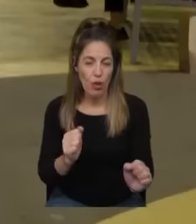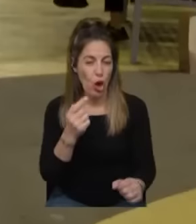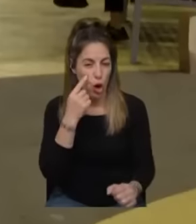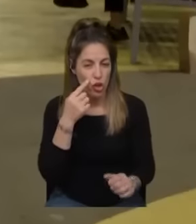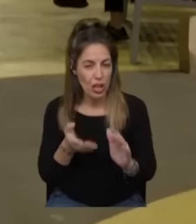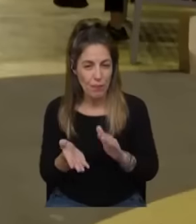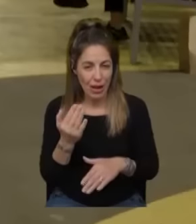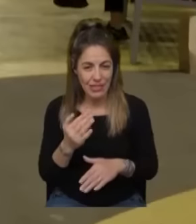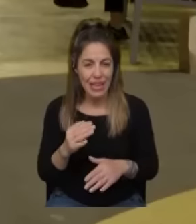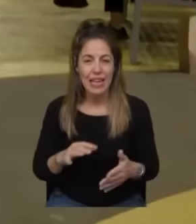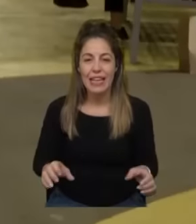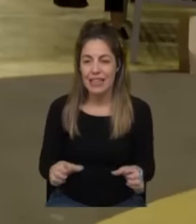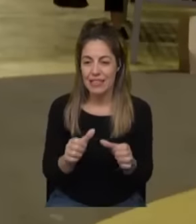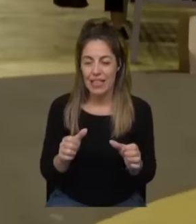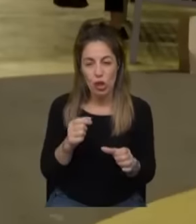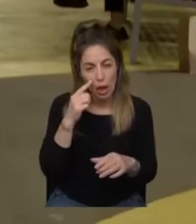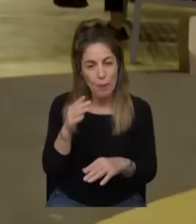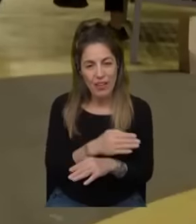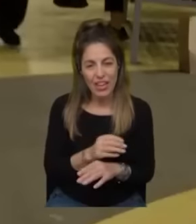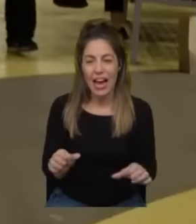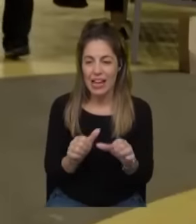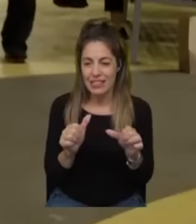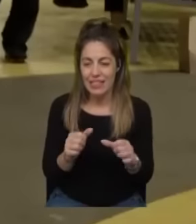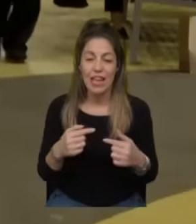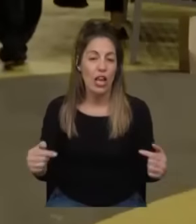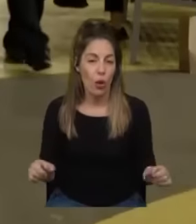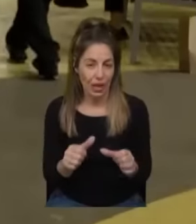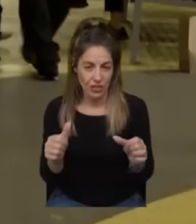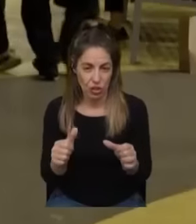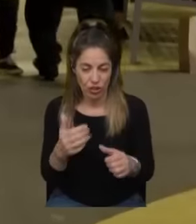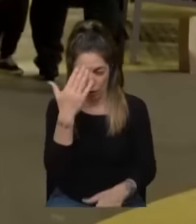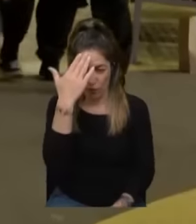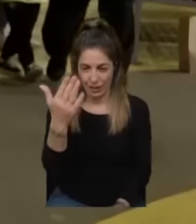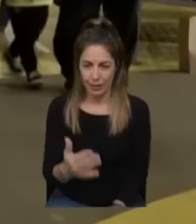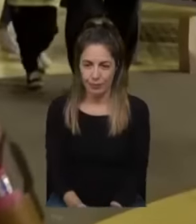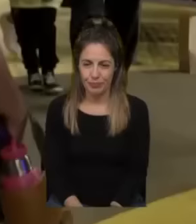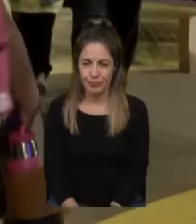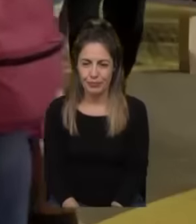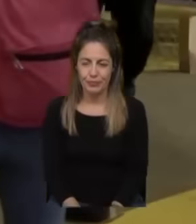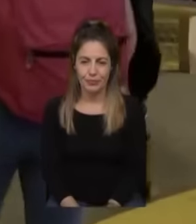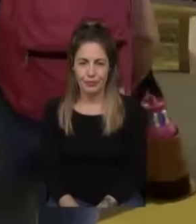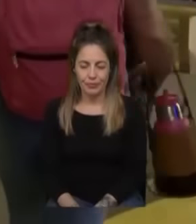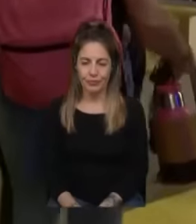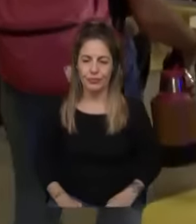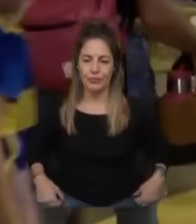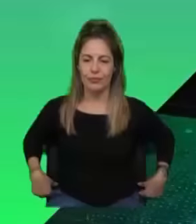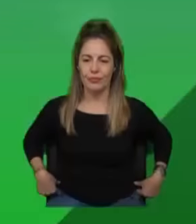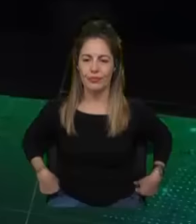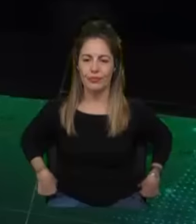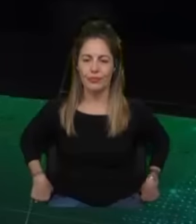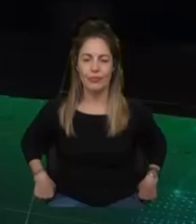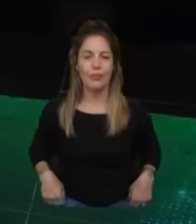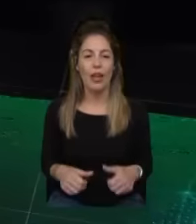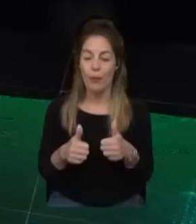un poco más qué es lo que está previendo hacer, si hay alguna acción por parte del Frente Amplio. Bien,